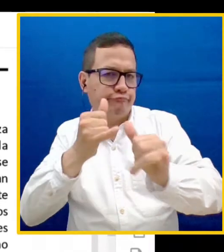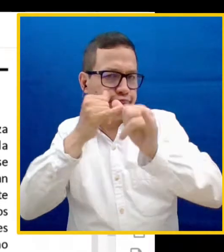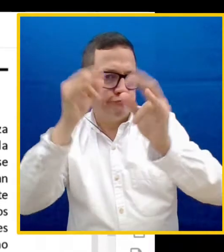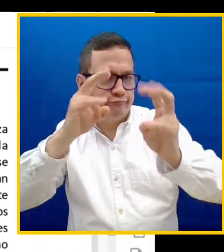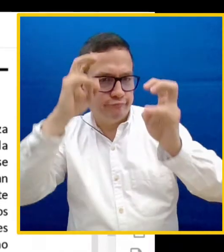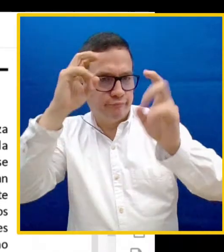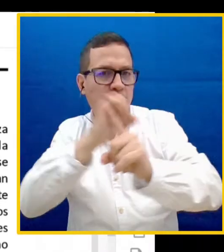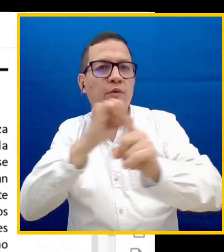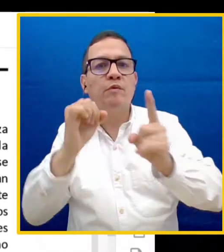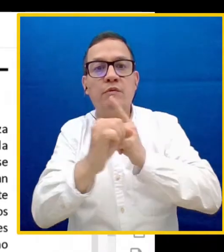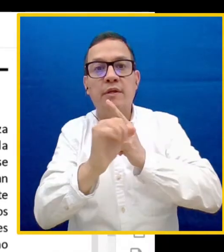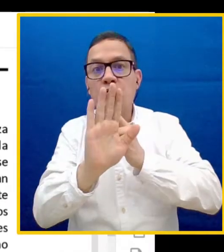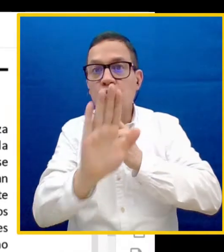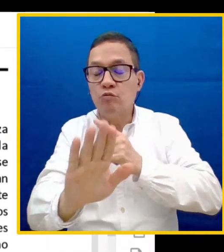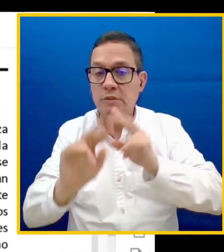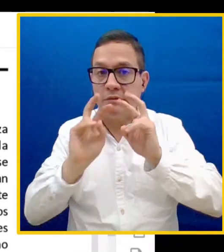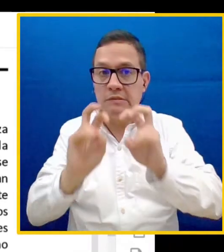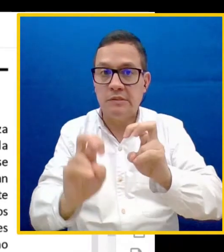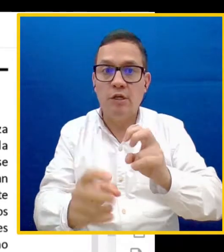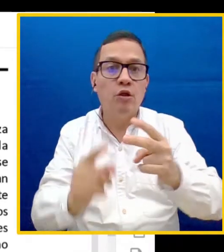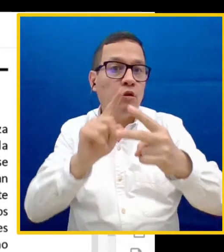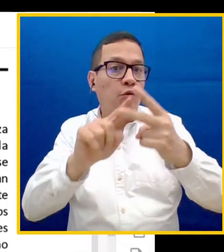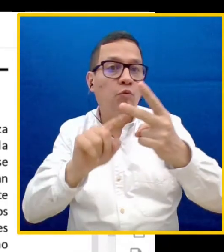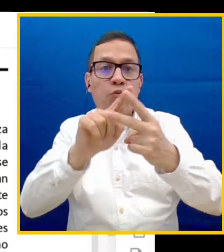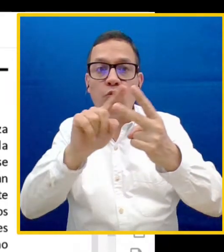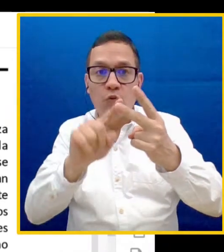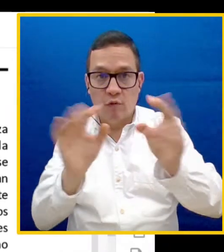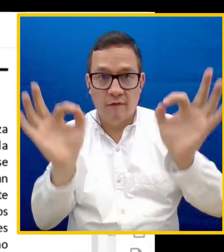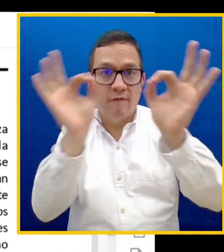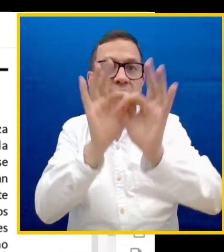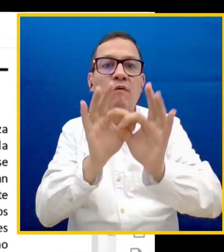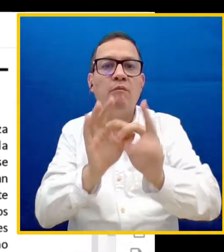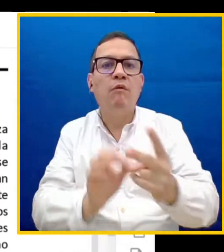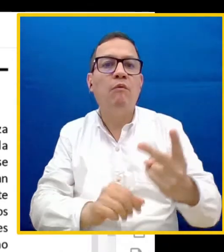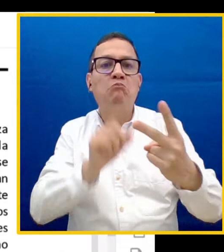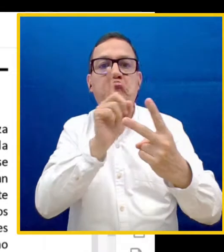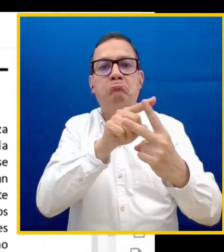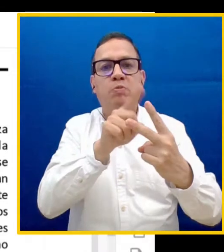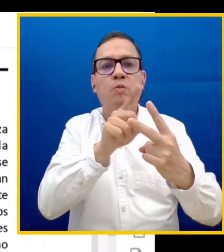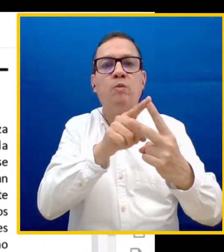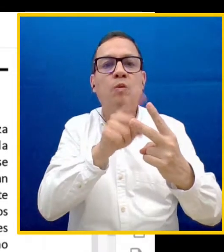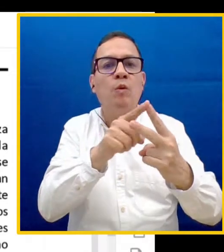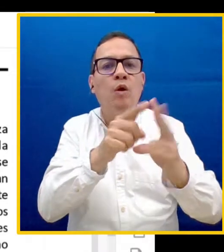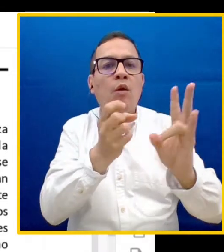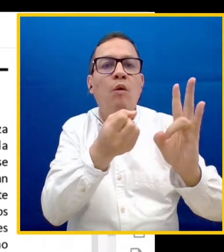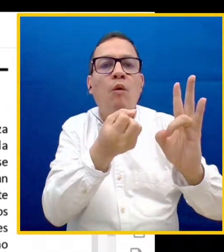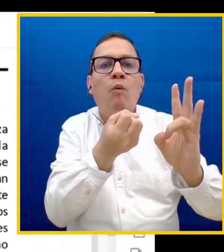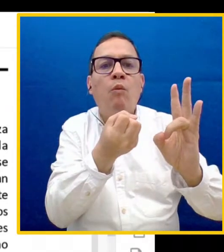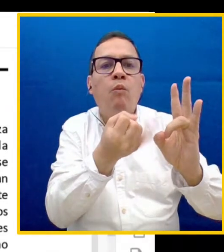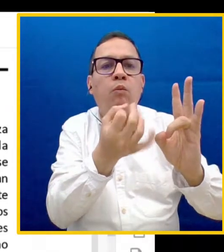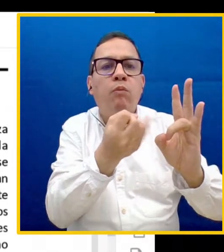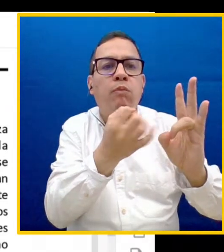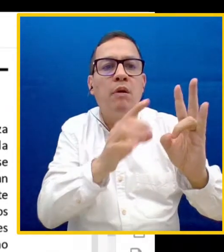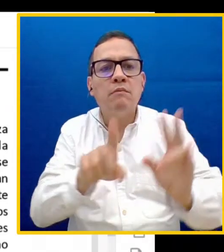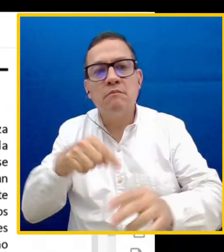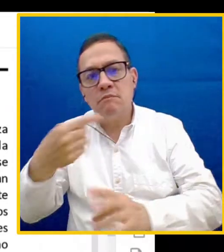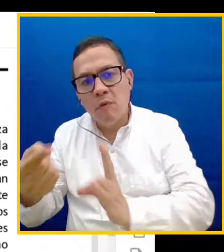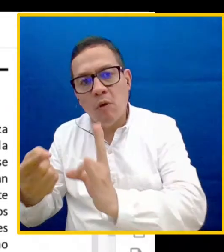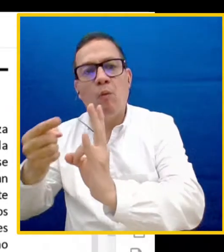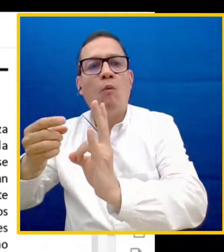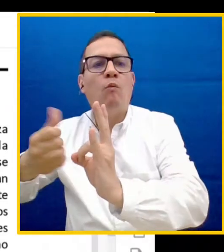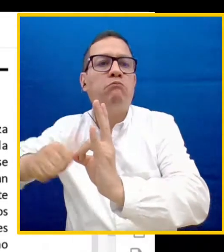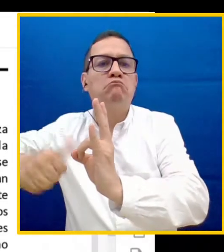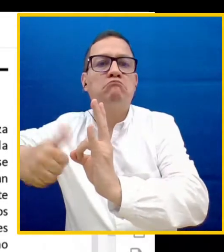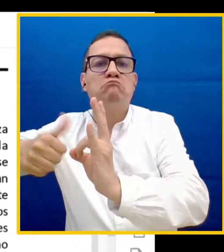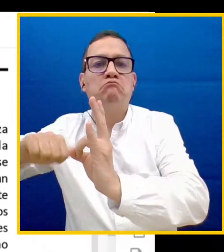y cualitativos, los que no necesariamente deben ser excluyentes. Las técnicas